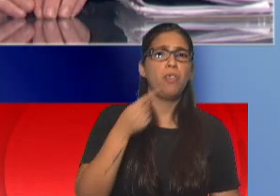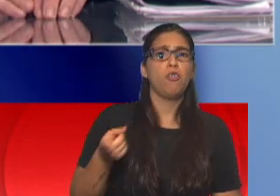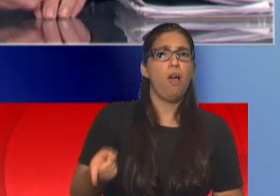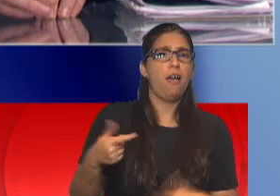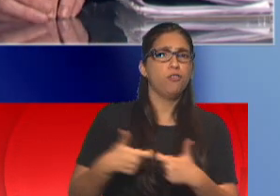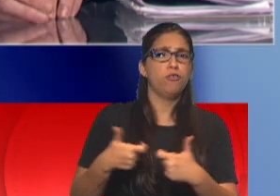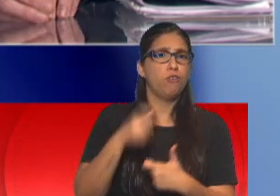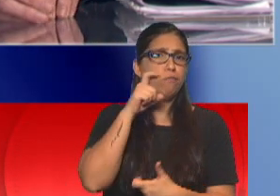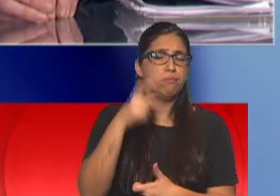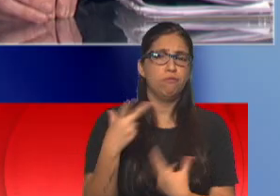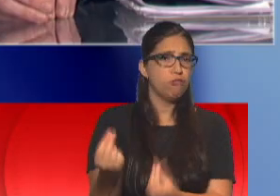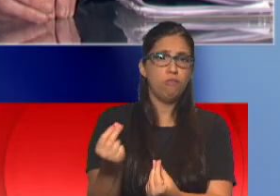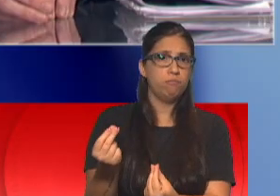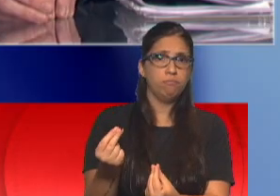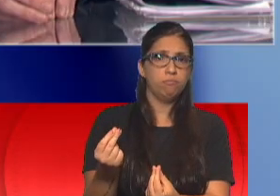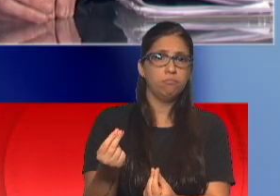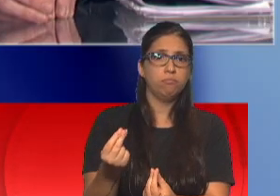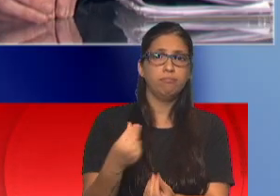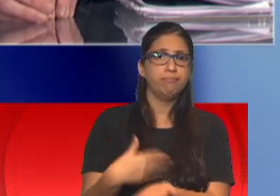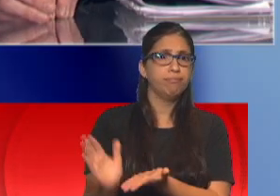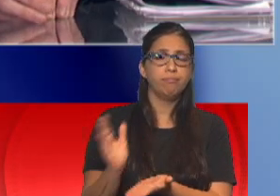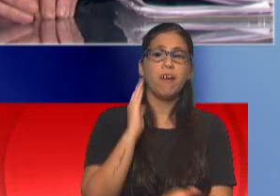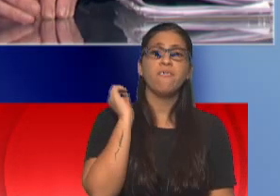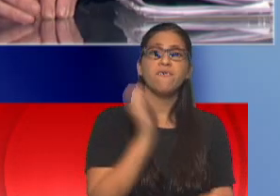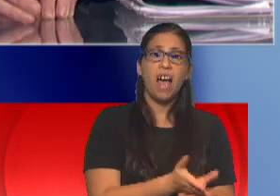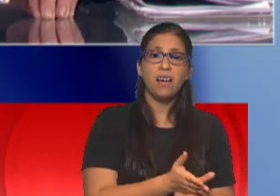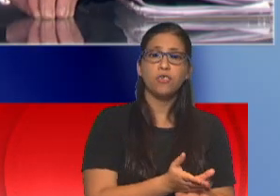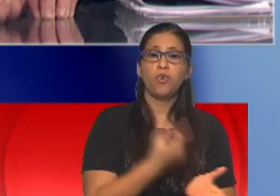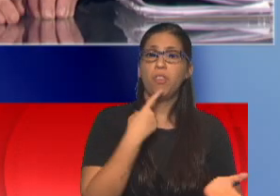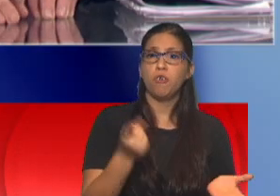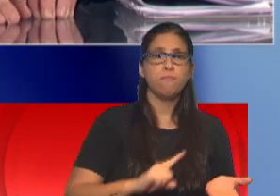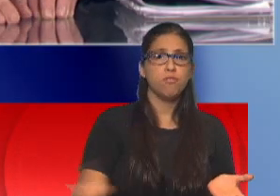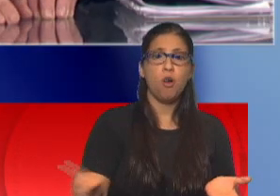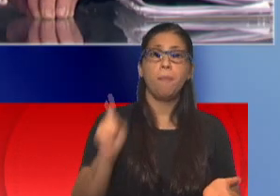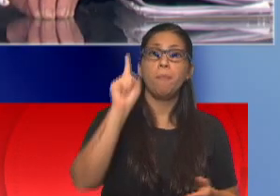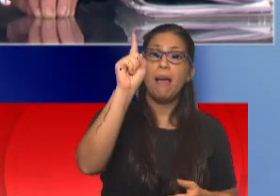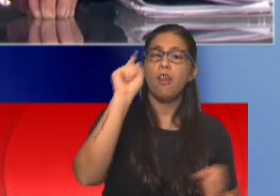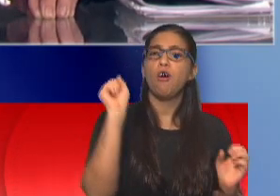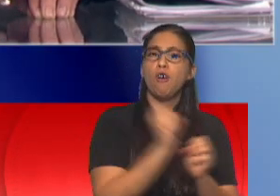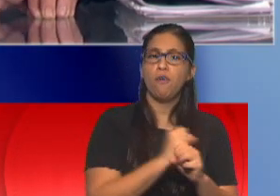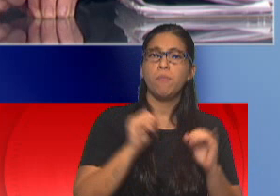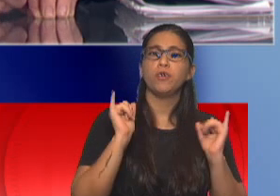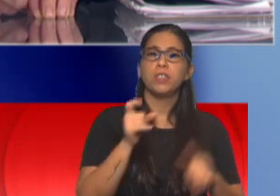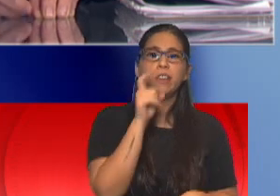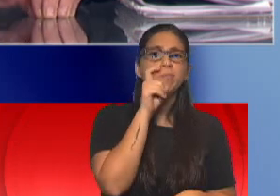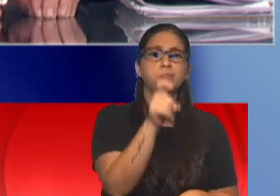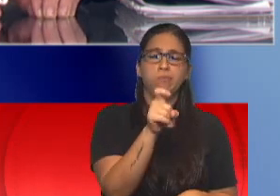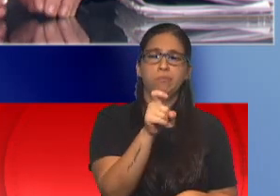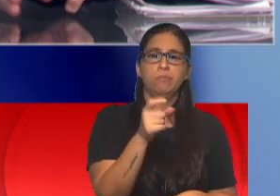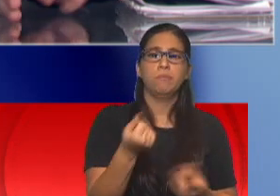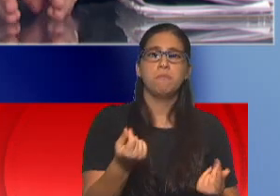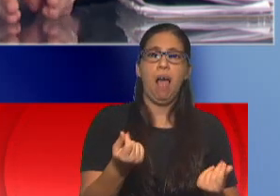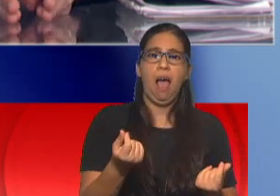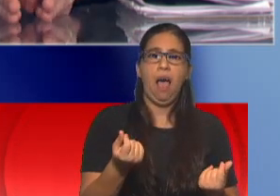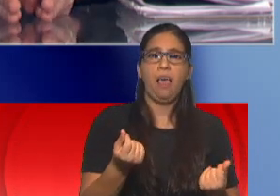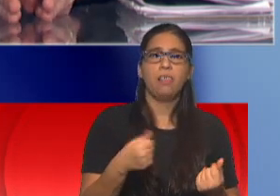que después la Cámara de Casación, cuando revisó el fallo, tampoco avaló, pero sí confirmó este delito de defraudación y por lo tanto